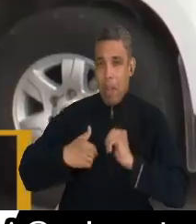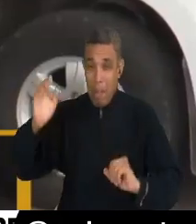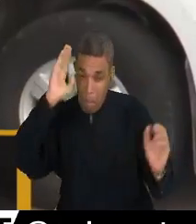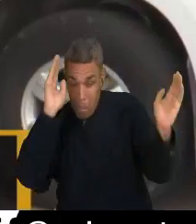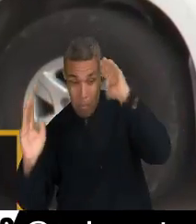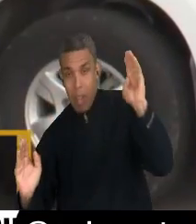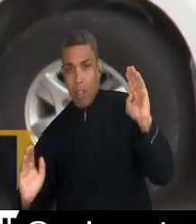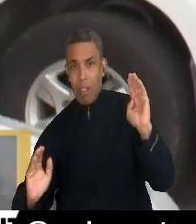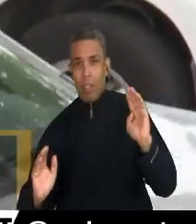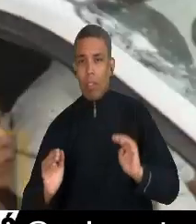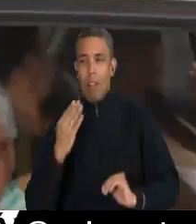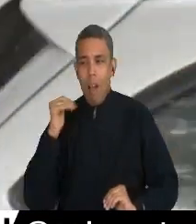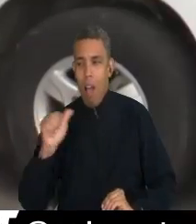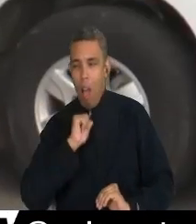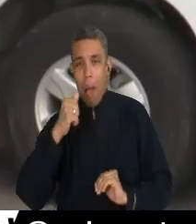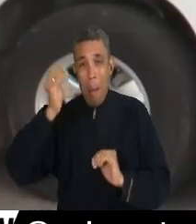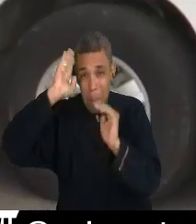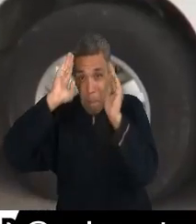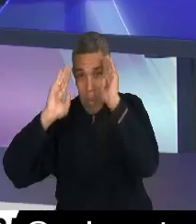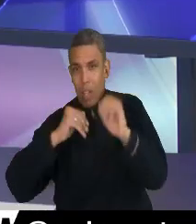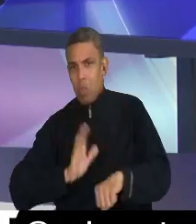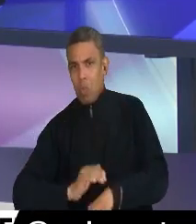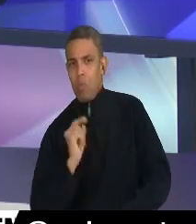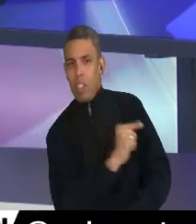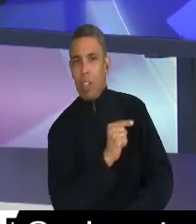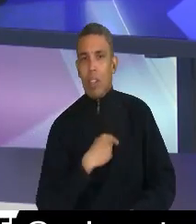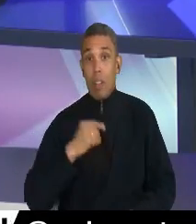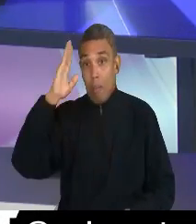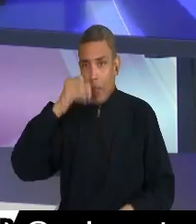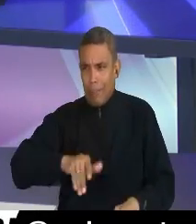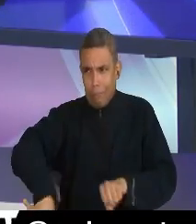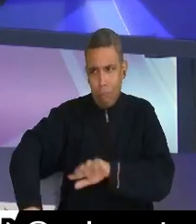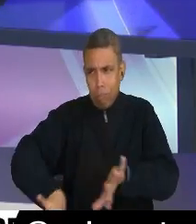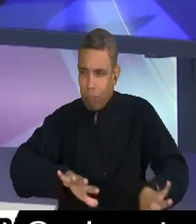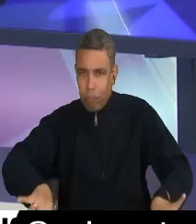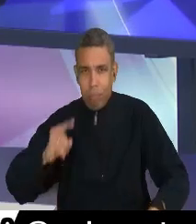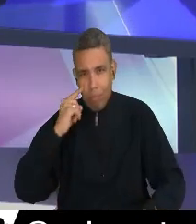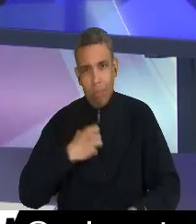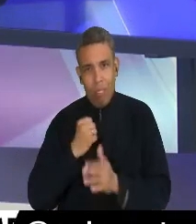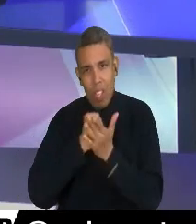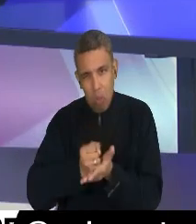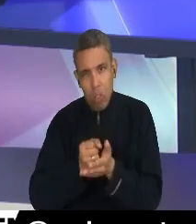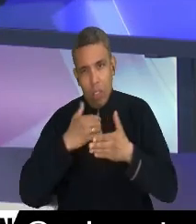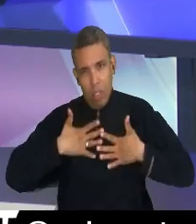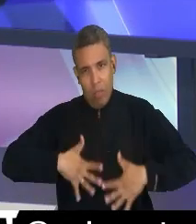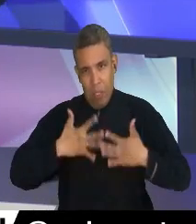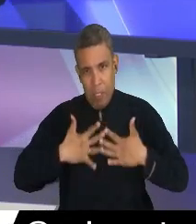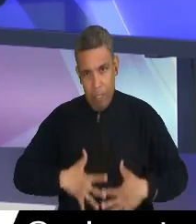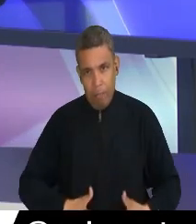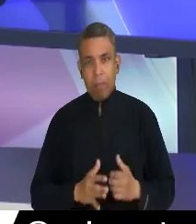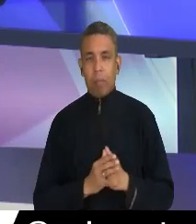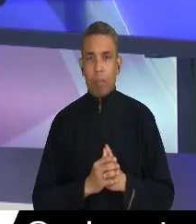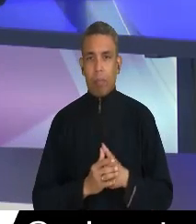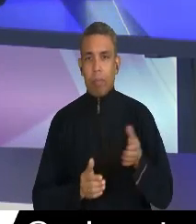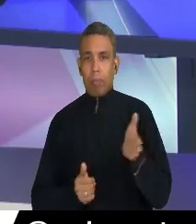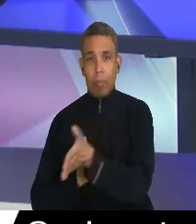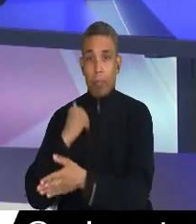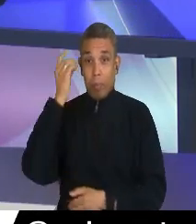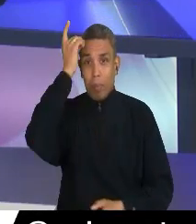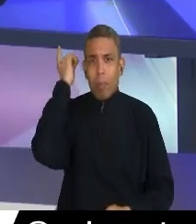y pedir a las partes diálogo. Por su parte, el gobierno local insiste en la lucha contra las invasiones en el